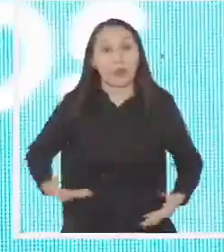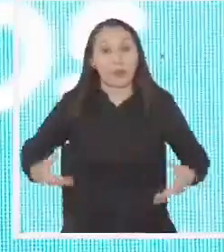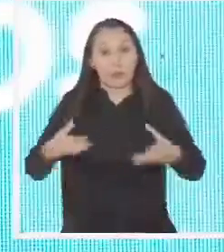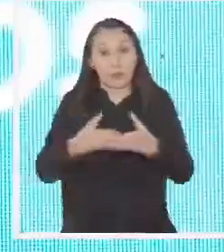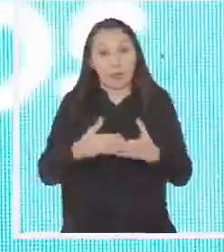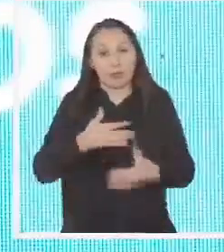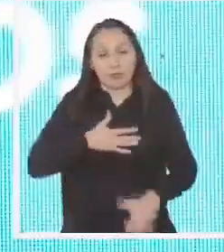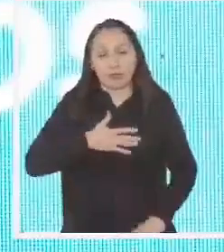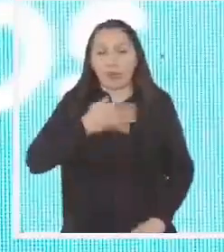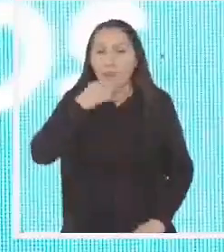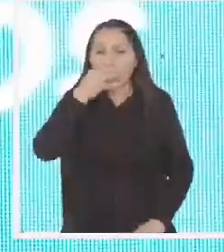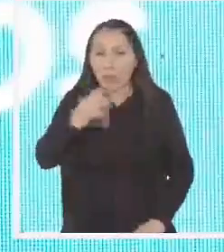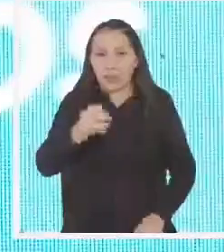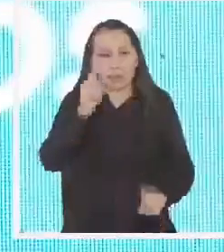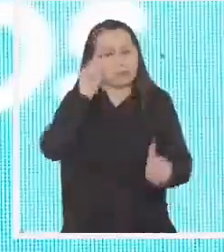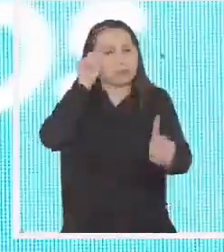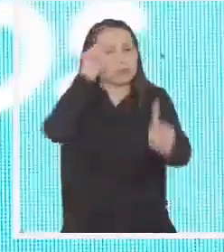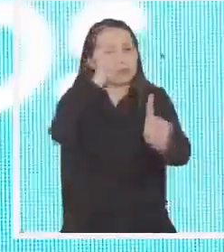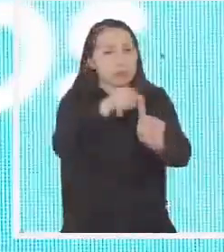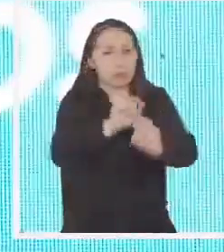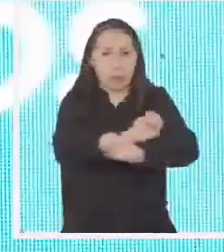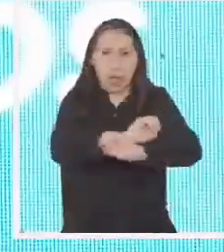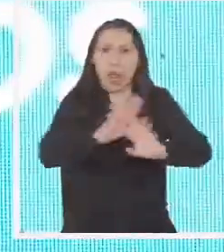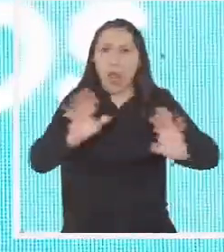digo, tenemos un horizonte claro,